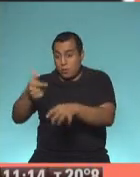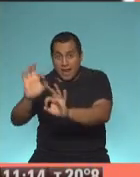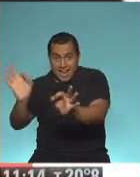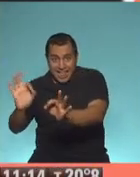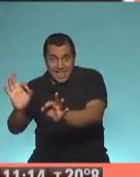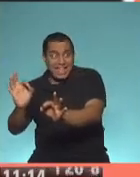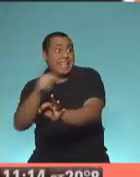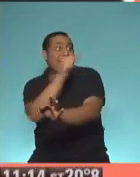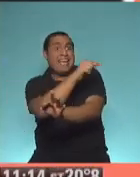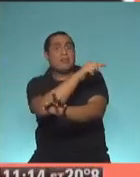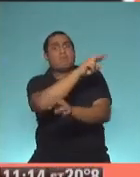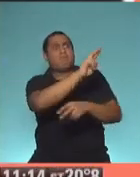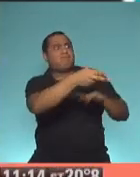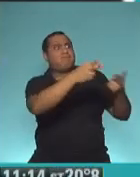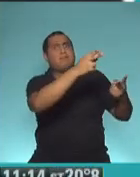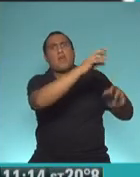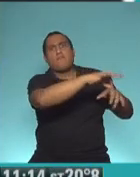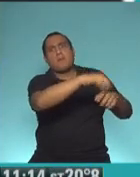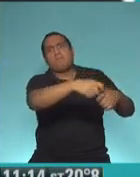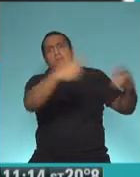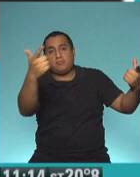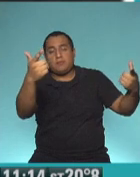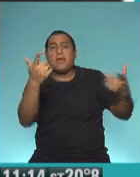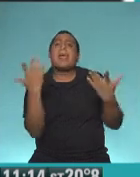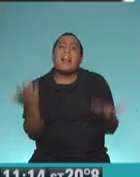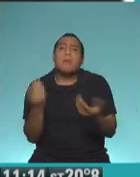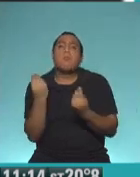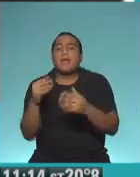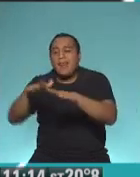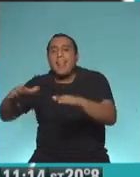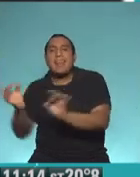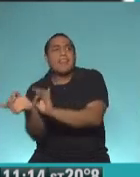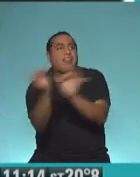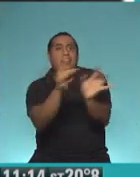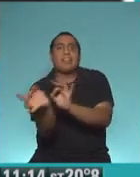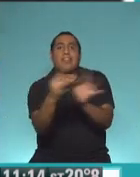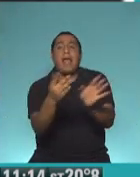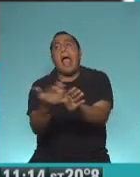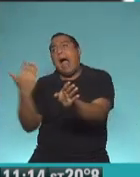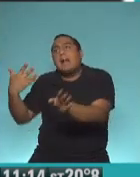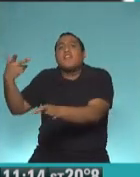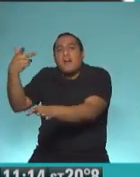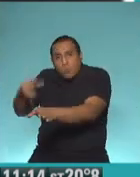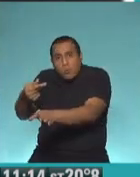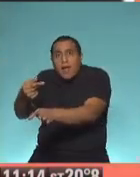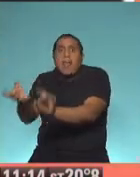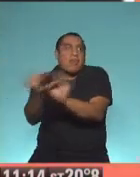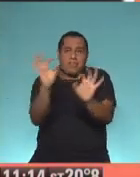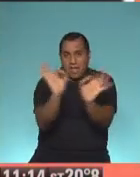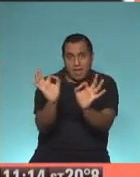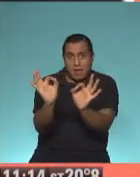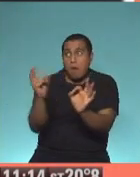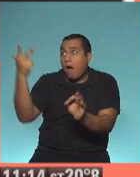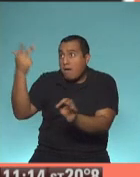Correcto. Los chicos transmiten, ahí te quedó claro cómo es esto que explicabas antes, ¿no? En un país con una conciencia absoluta